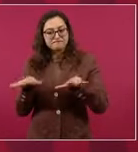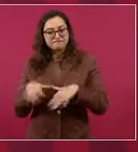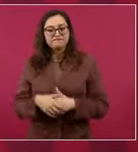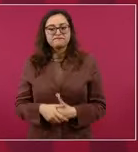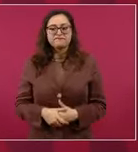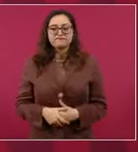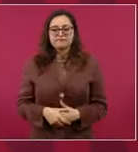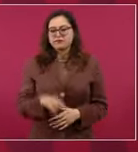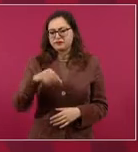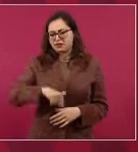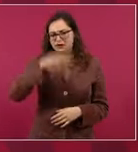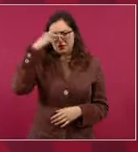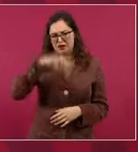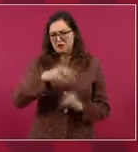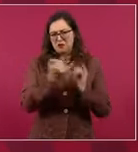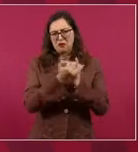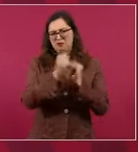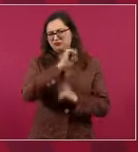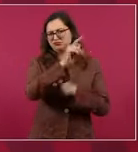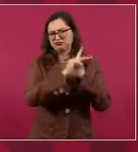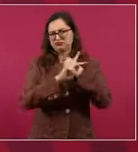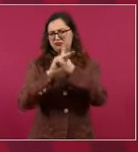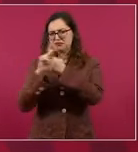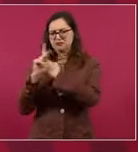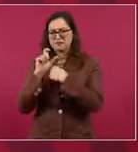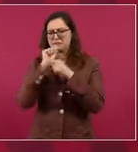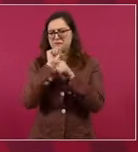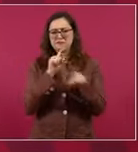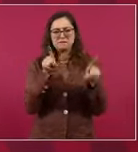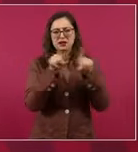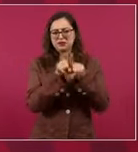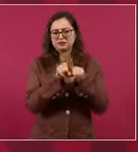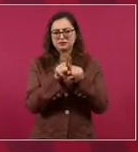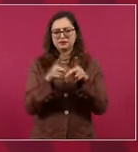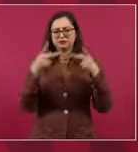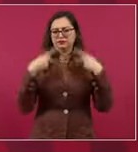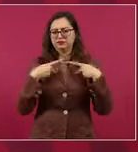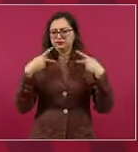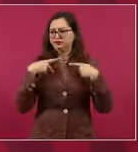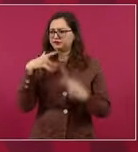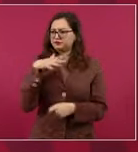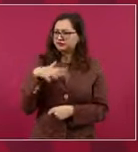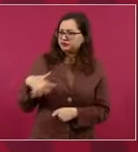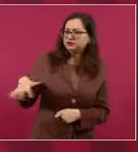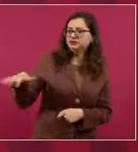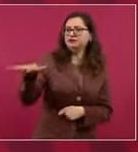de México y del mundo. No les importan los pueblos.